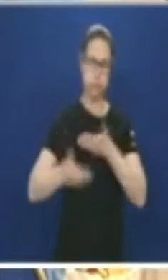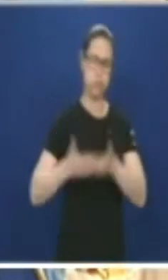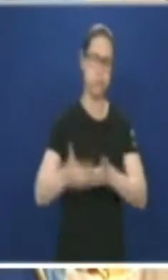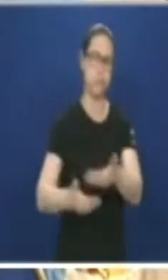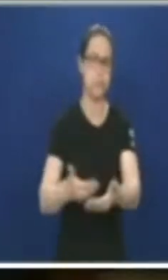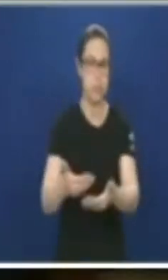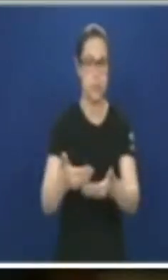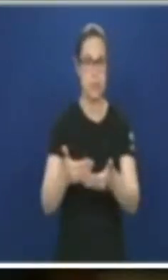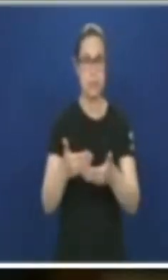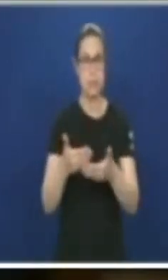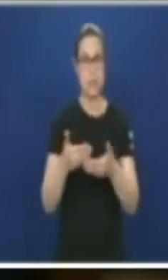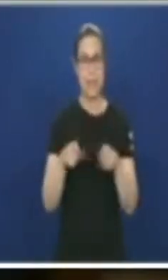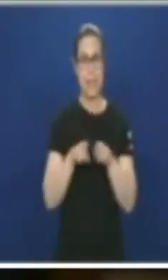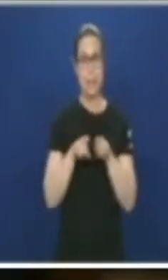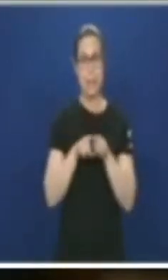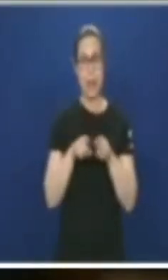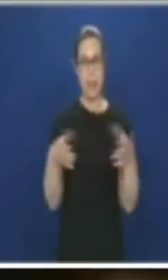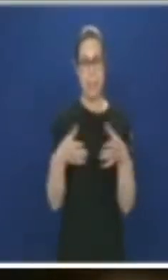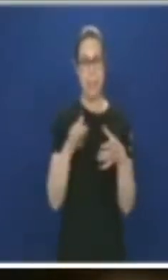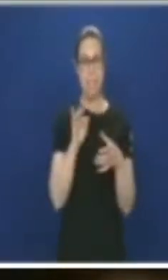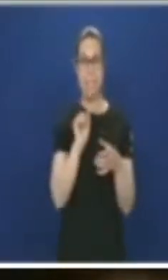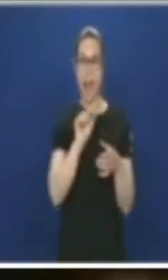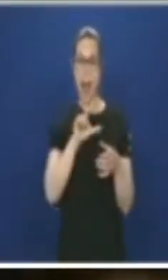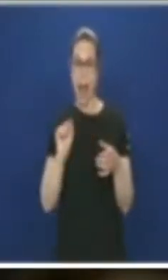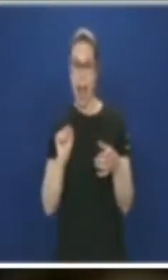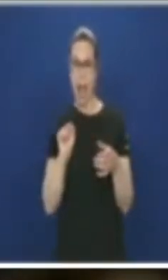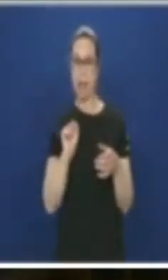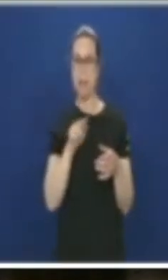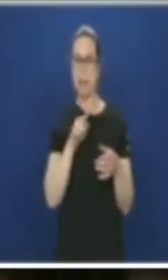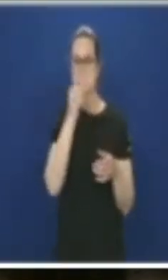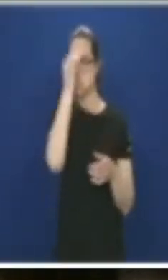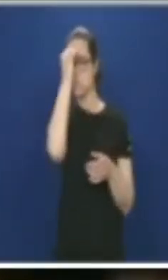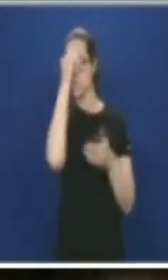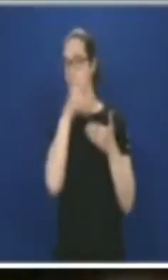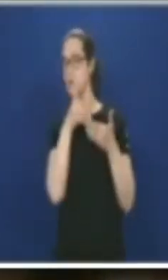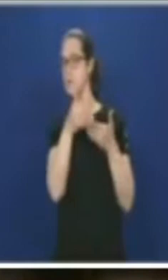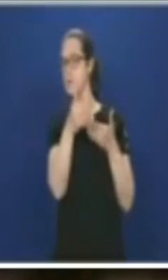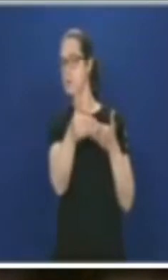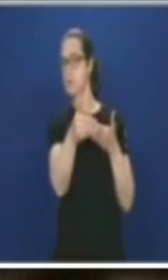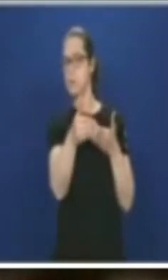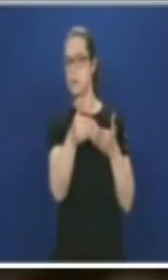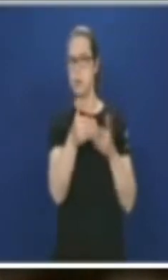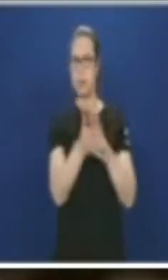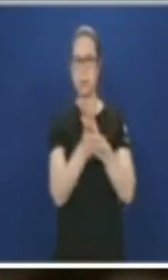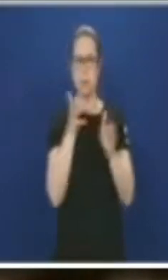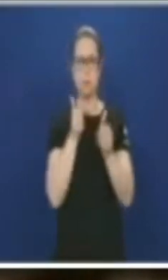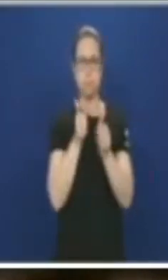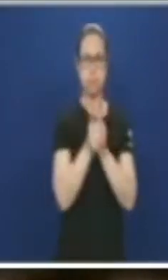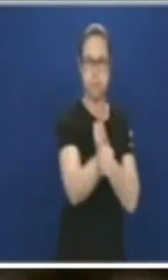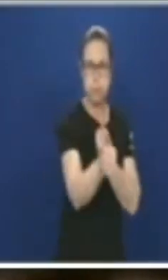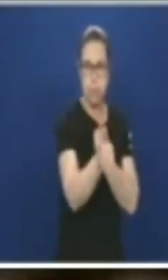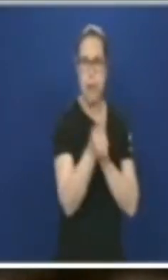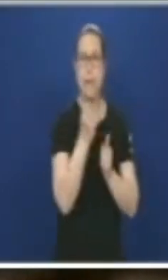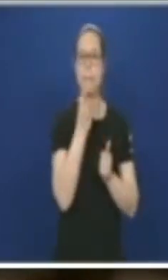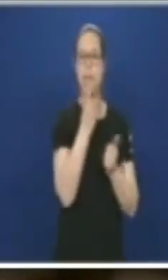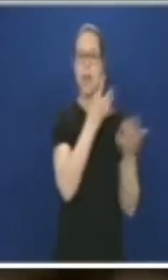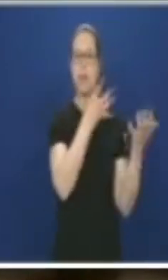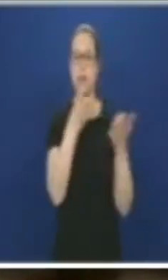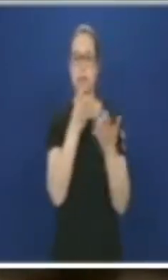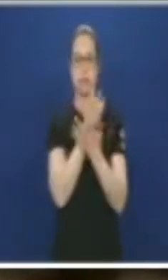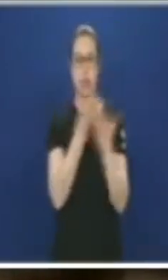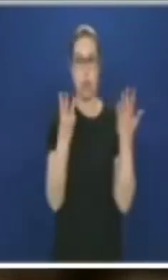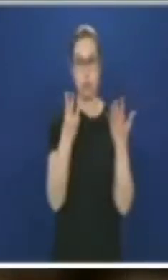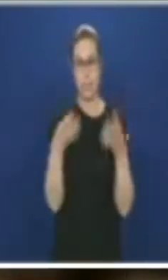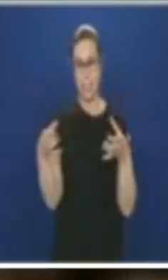núcleos fundadores das Irmandades da Fala podían imaginar no 1918 ou do que os fundadores da